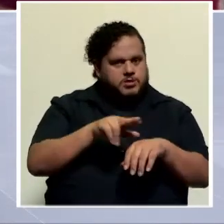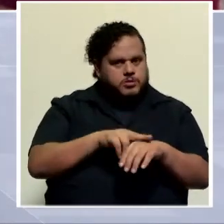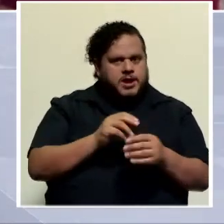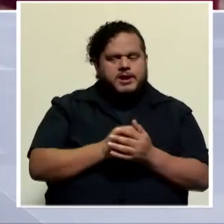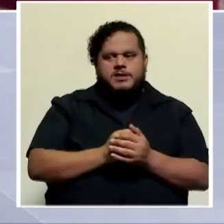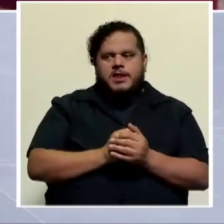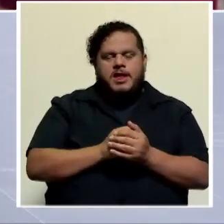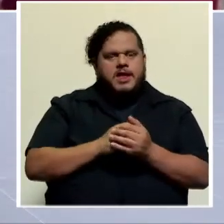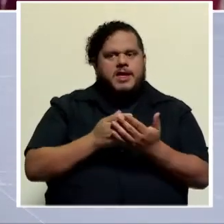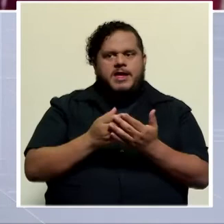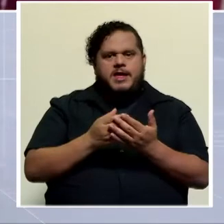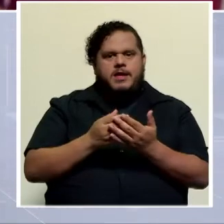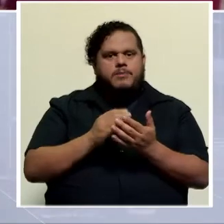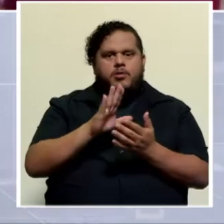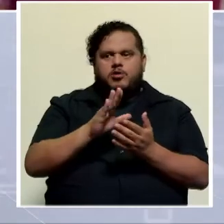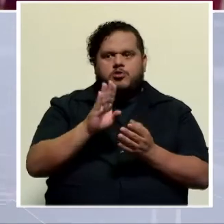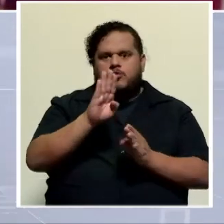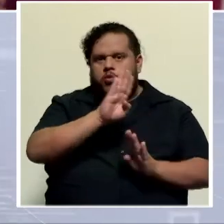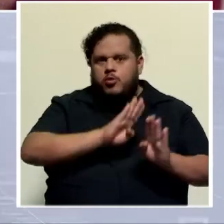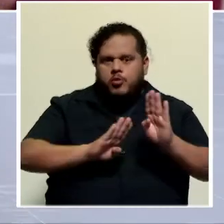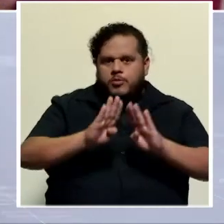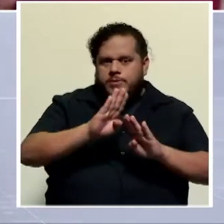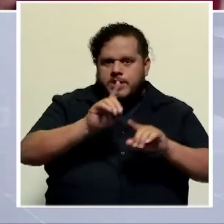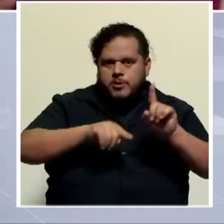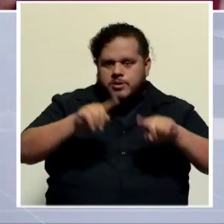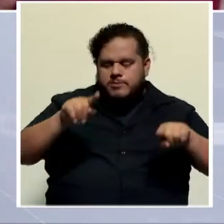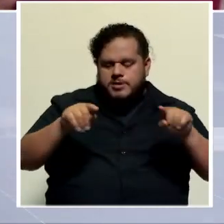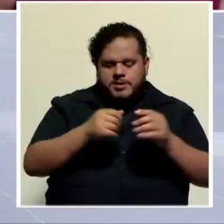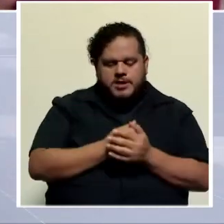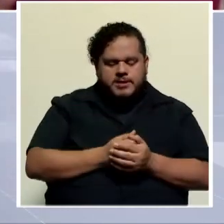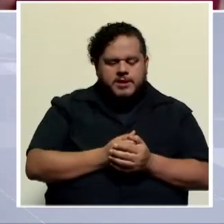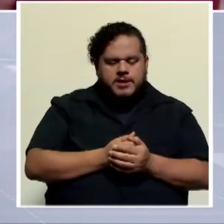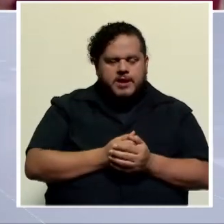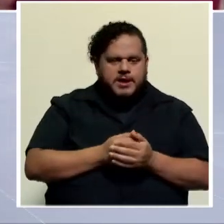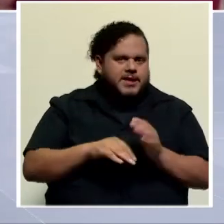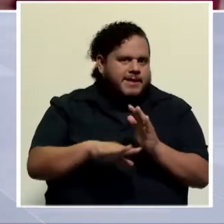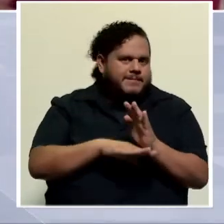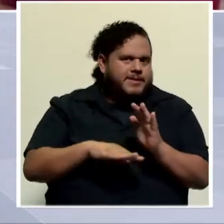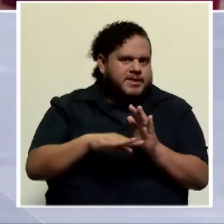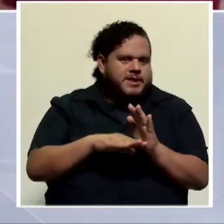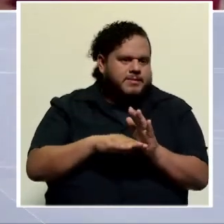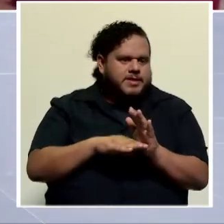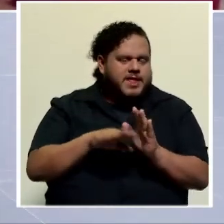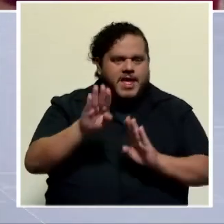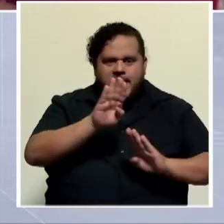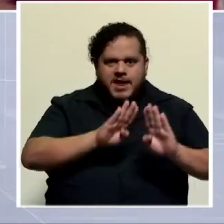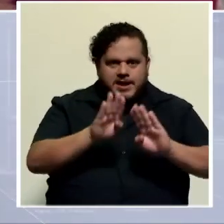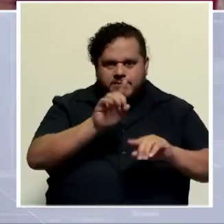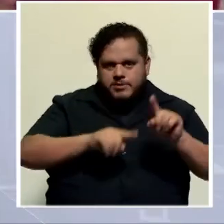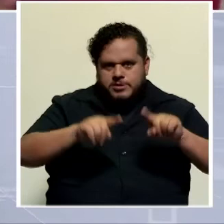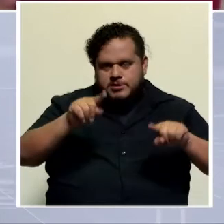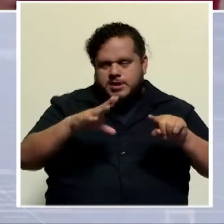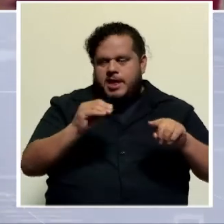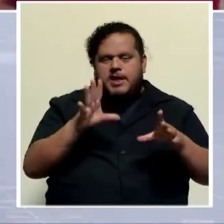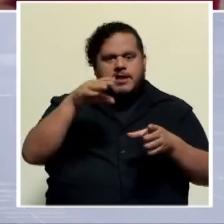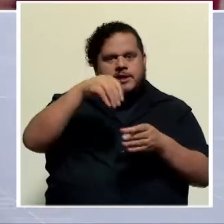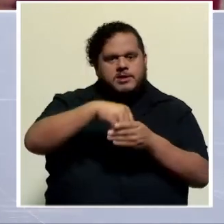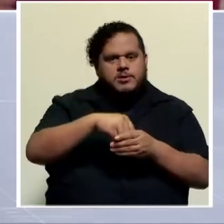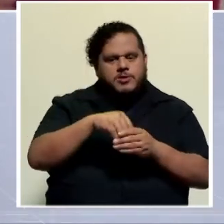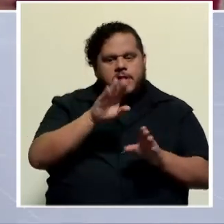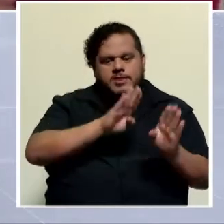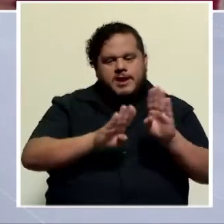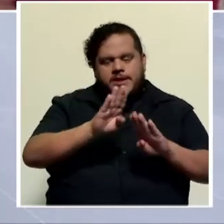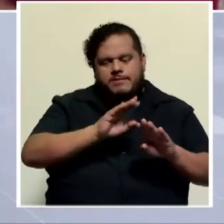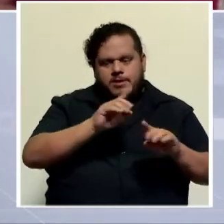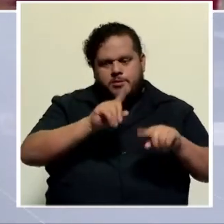de carbono, por su biodiversidad, que básicamente en la biodiversidad y en la integridad de la